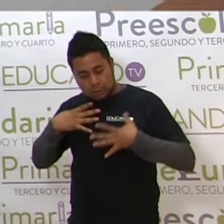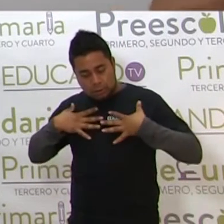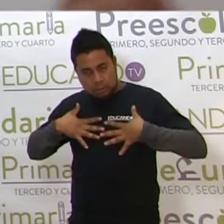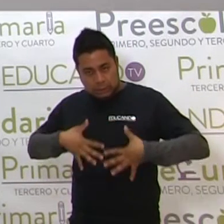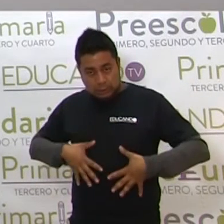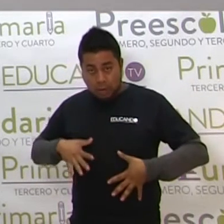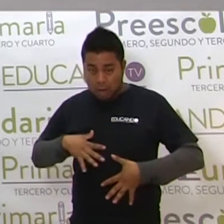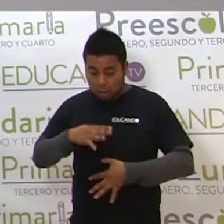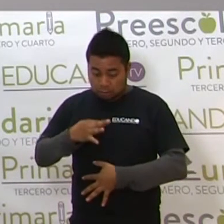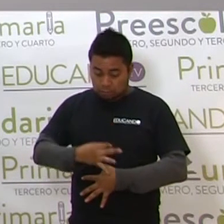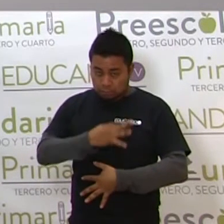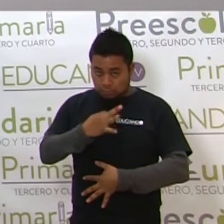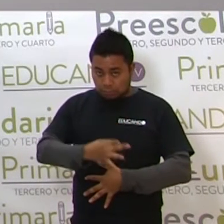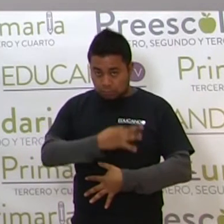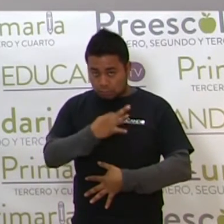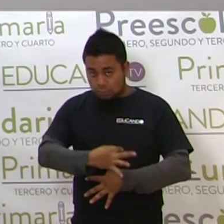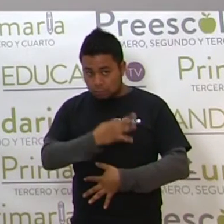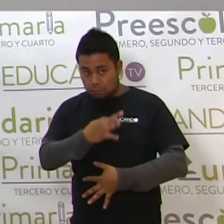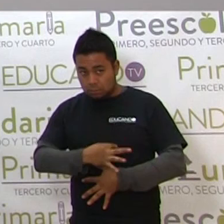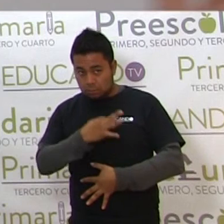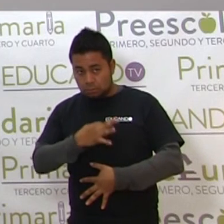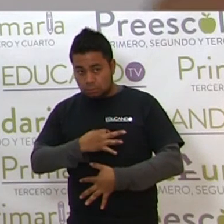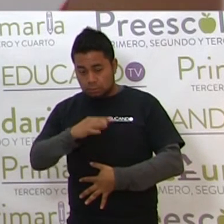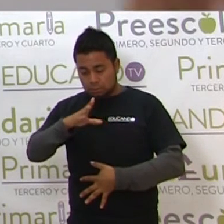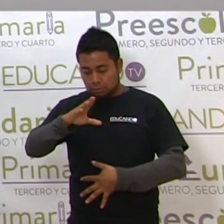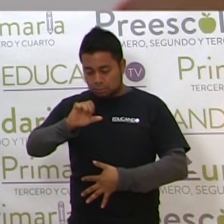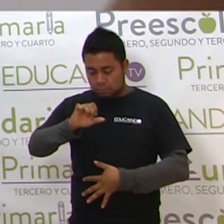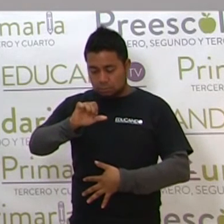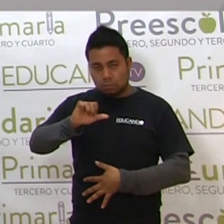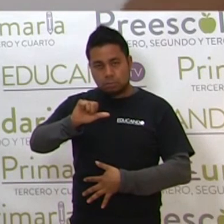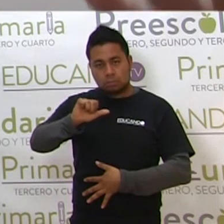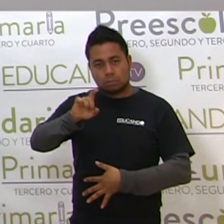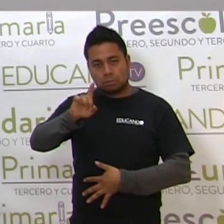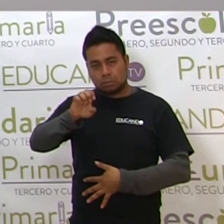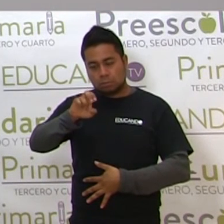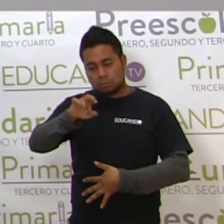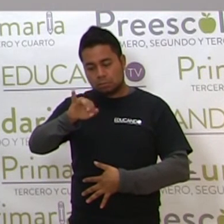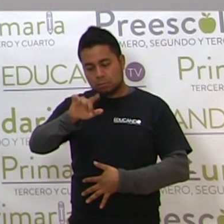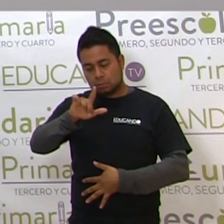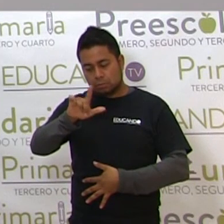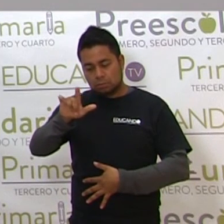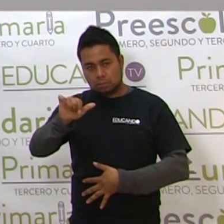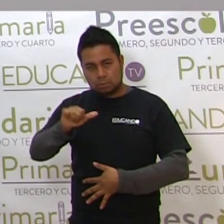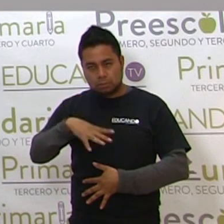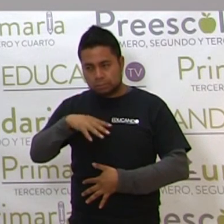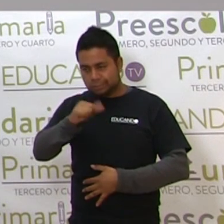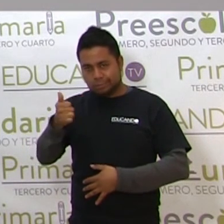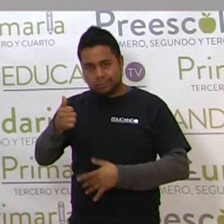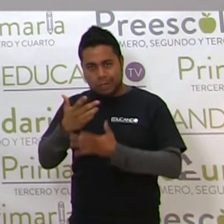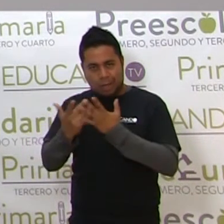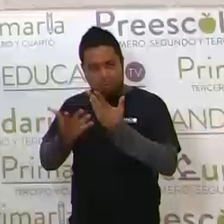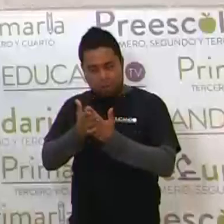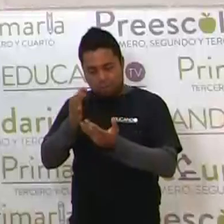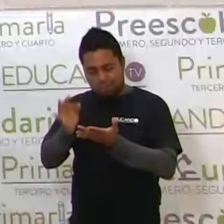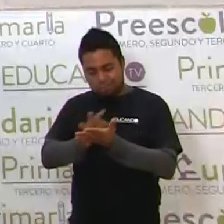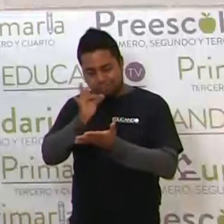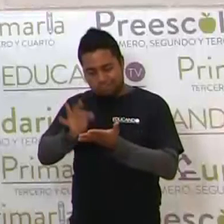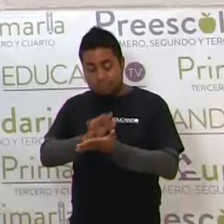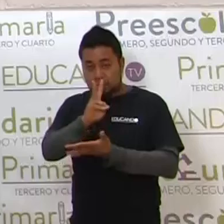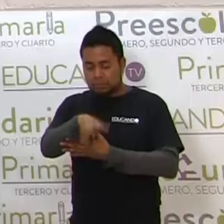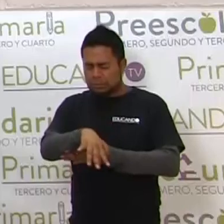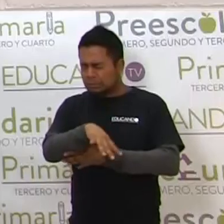bordado este bordado es de cadenilla hay otros que son bordados haí Man o sea en serio es